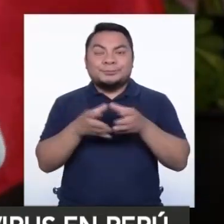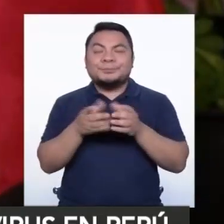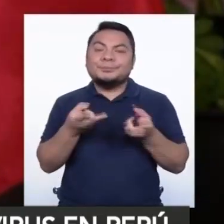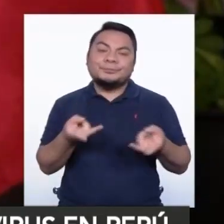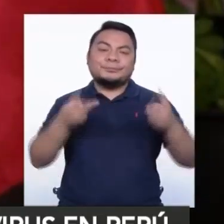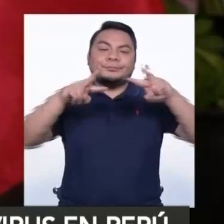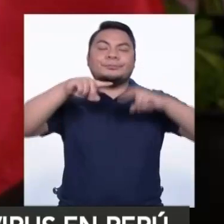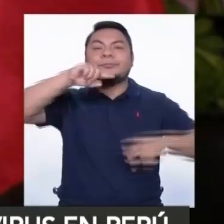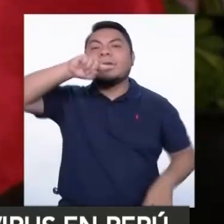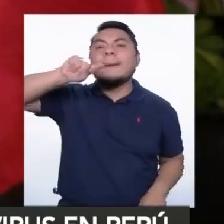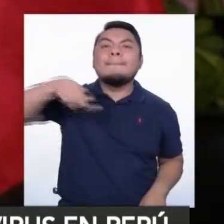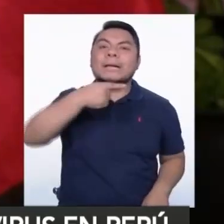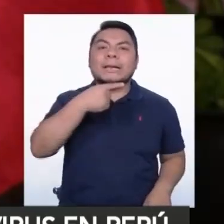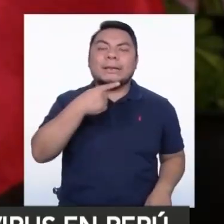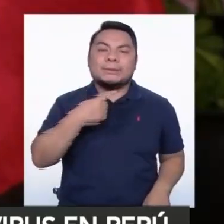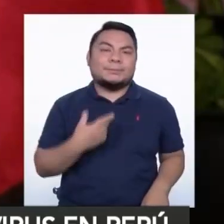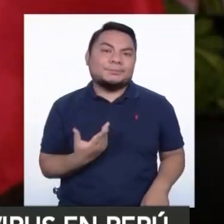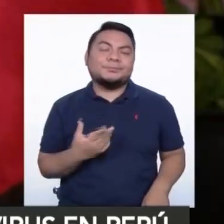a 1000